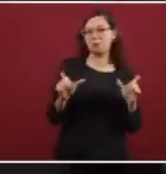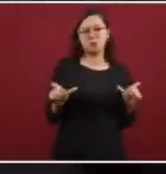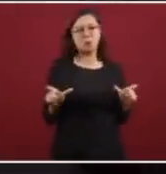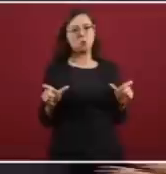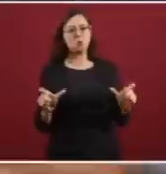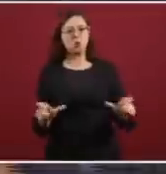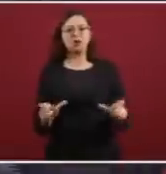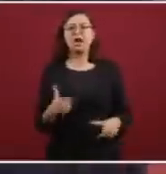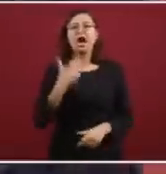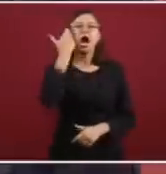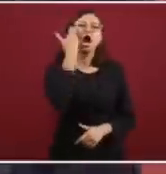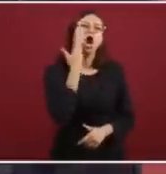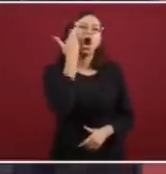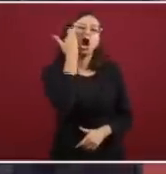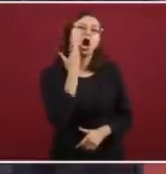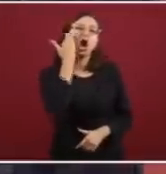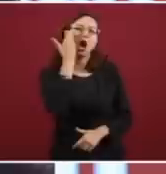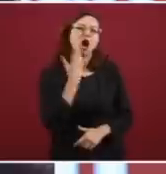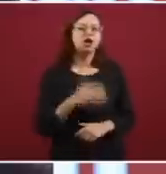de alcahuetes